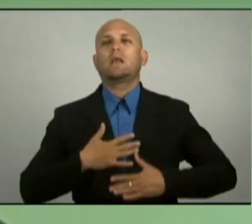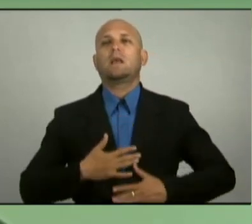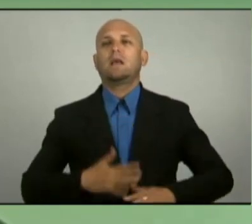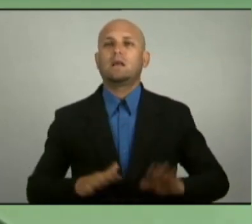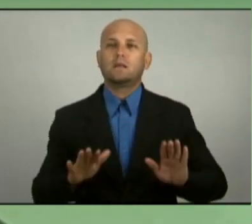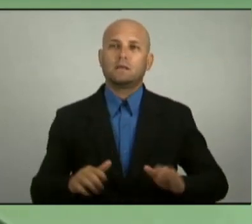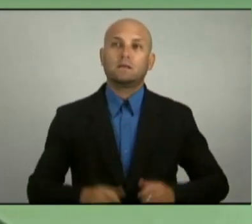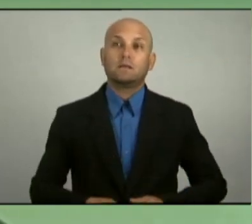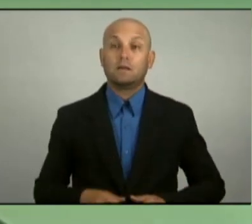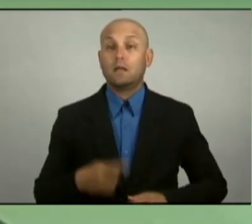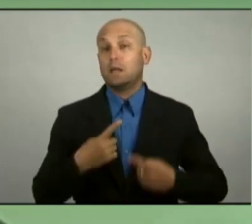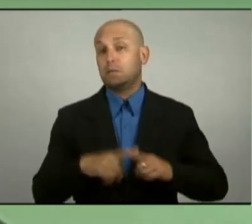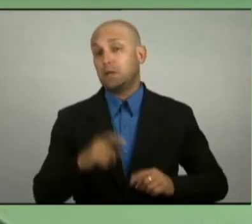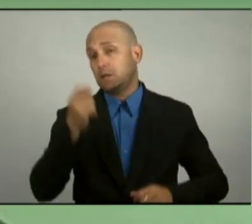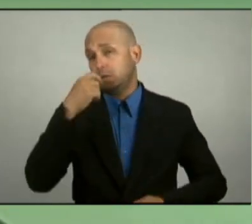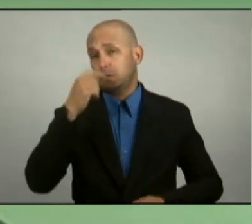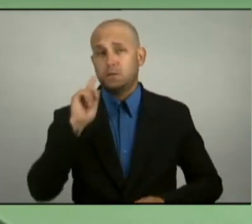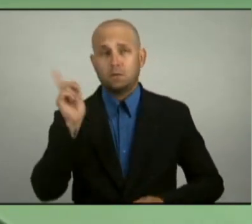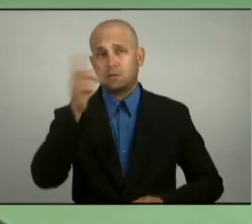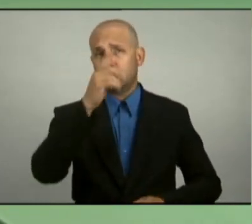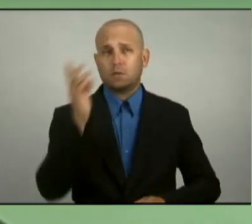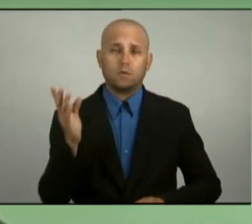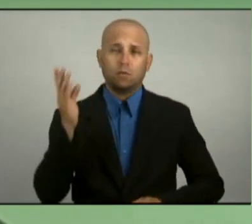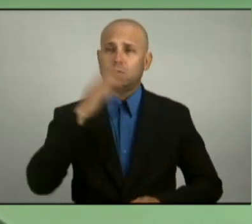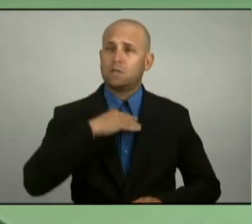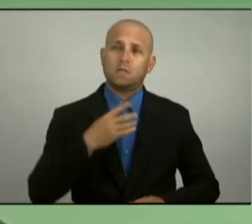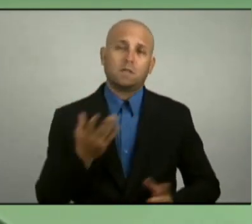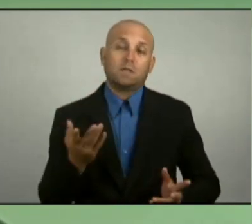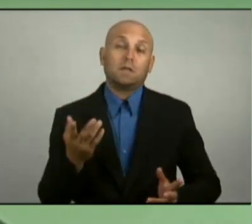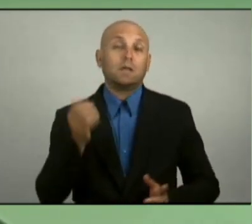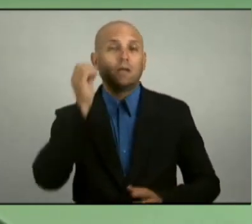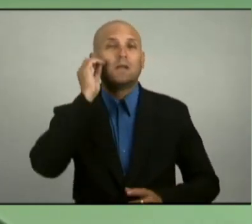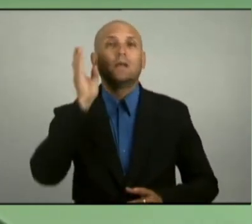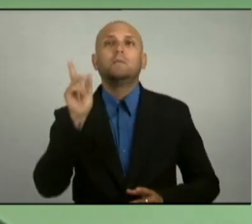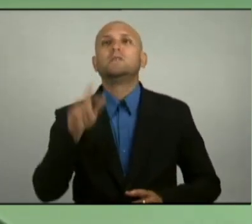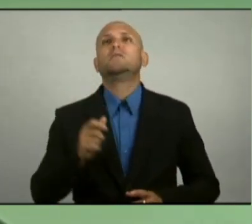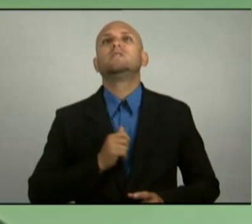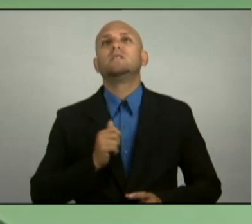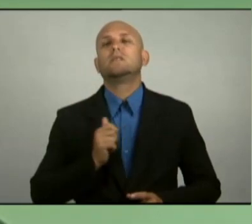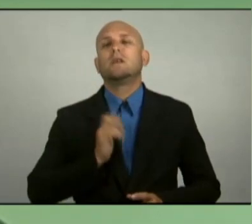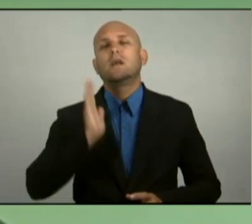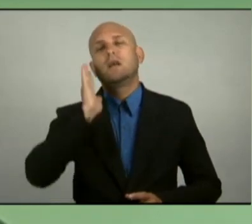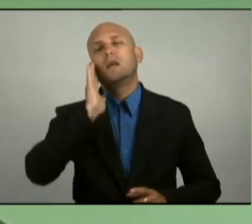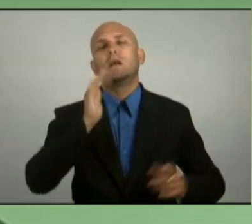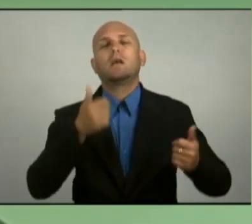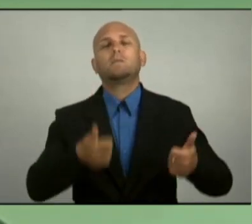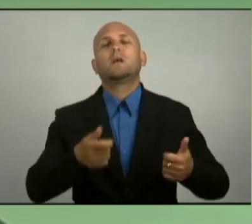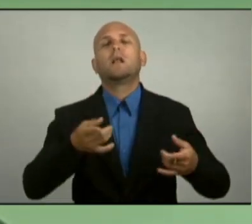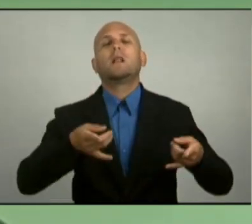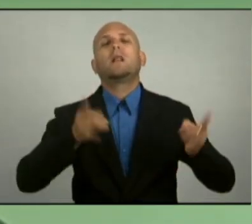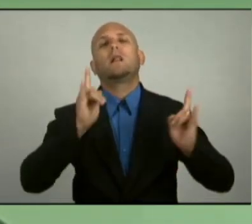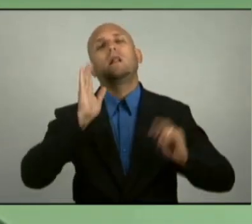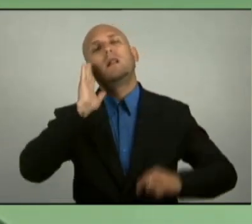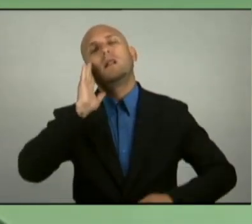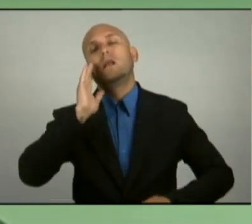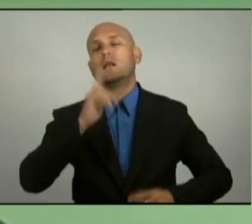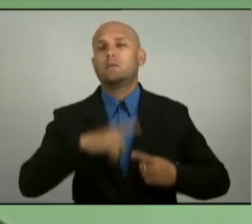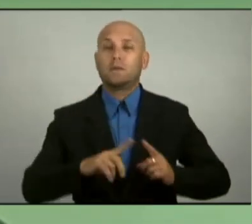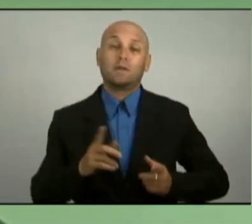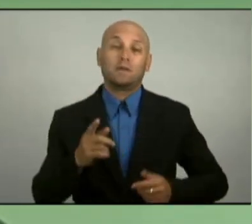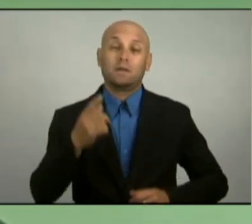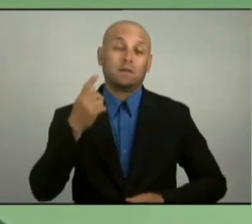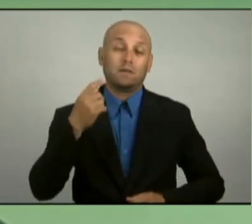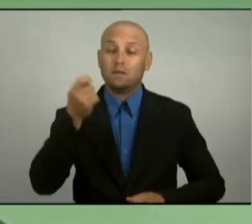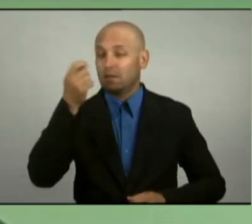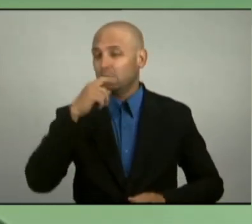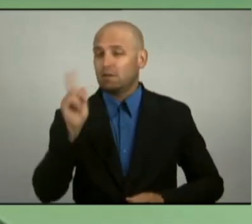realmente esa tableta no existe entonces eh es muy importante eh más que buscar la tableta que te permita